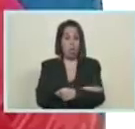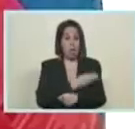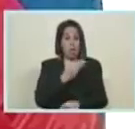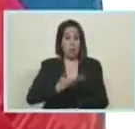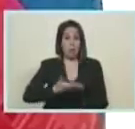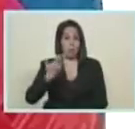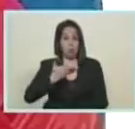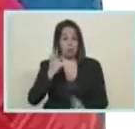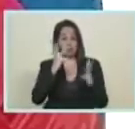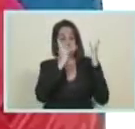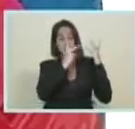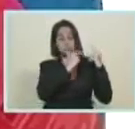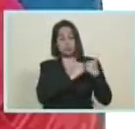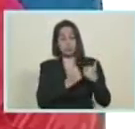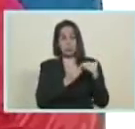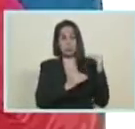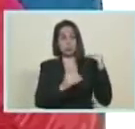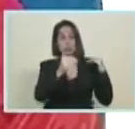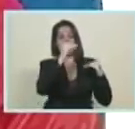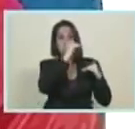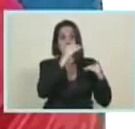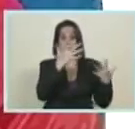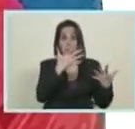importantes cargos en la industria petrolera,